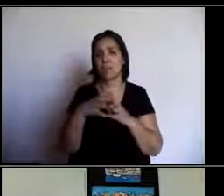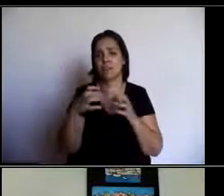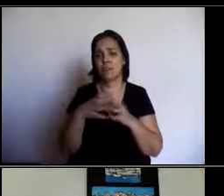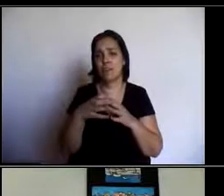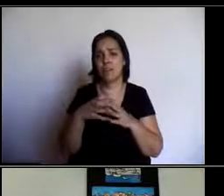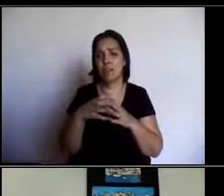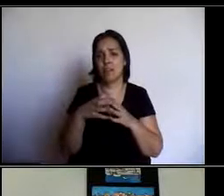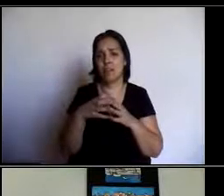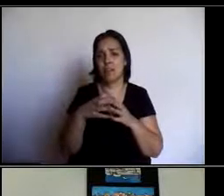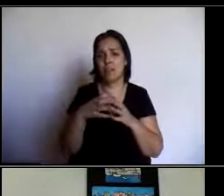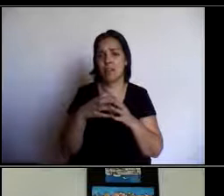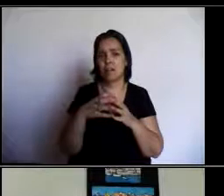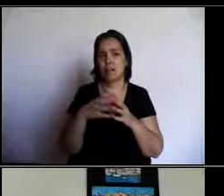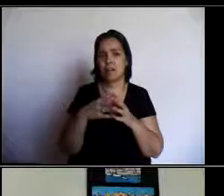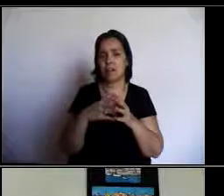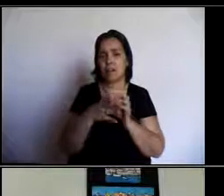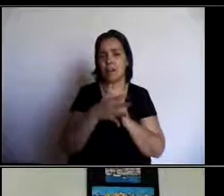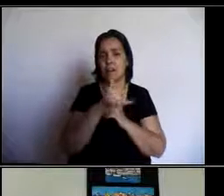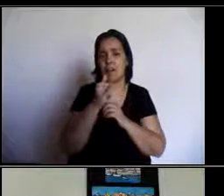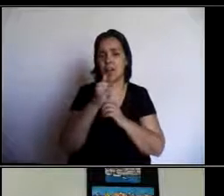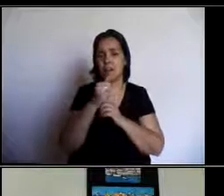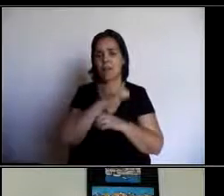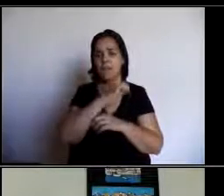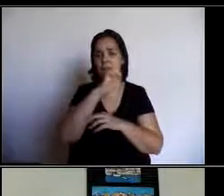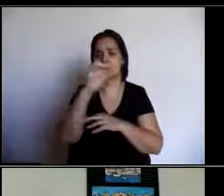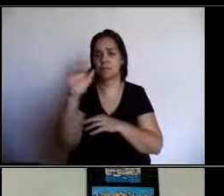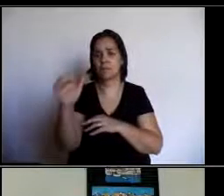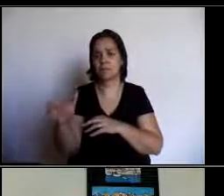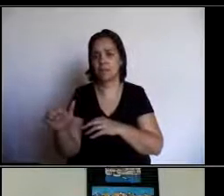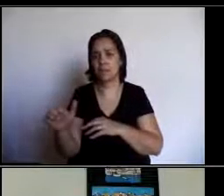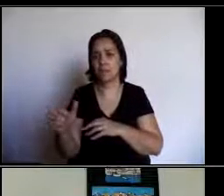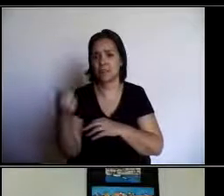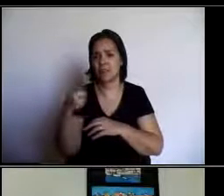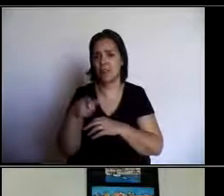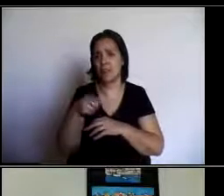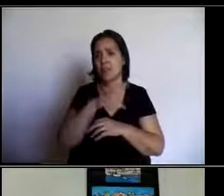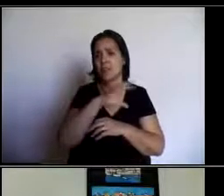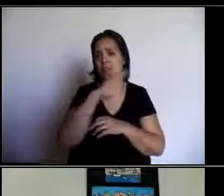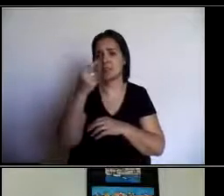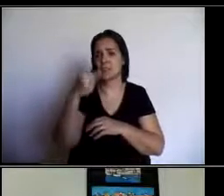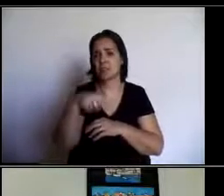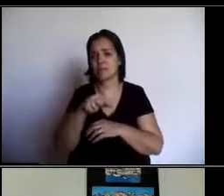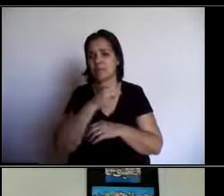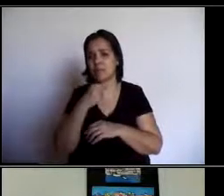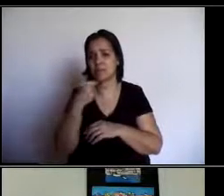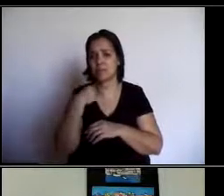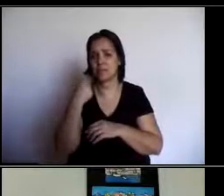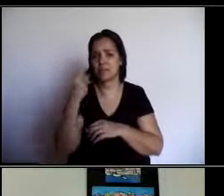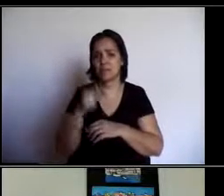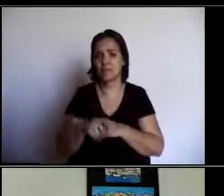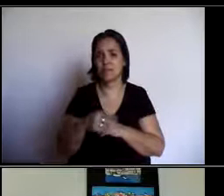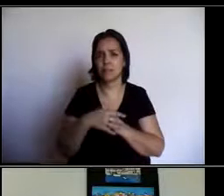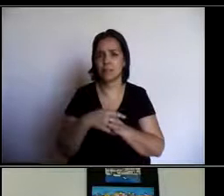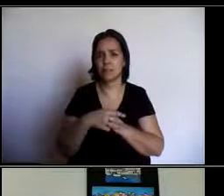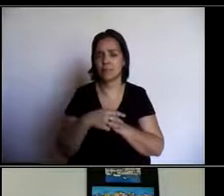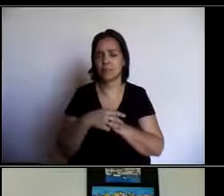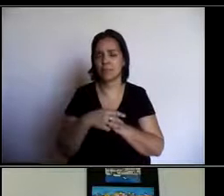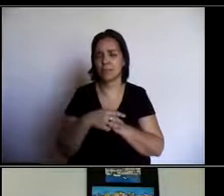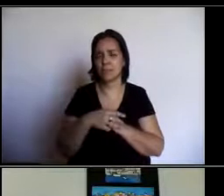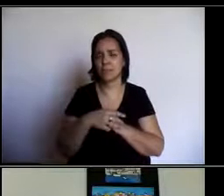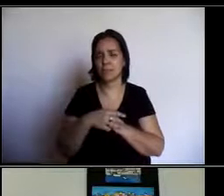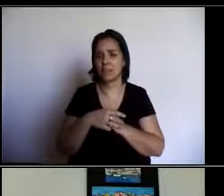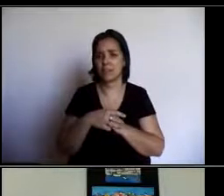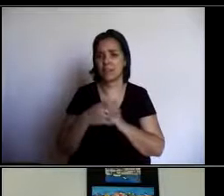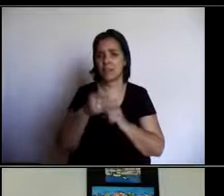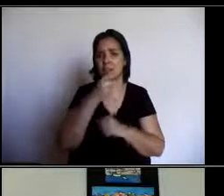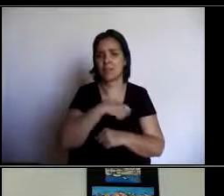rurales de nuestra comunidad autónoma o de la provincia de Cáceres o de Badajoz, sino de gran parte de España,